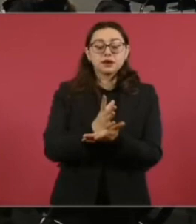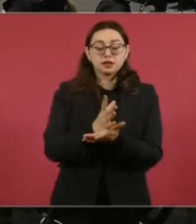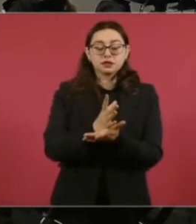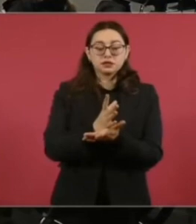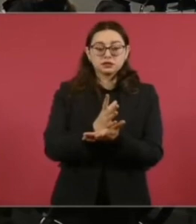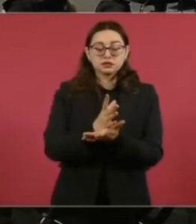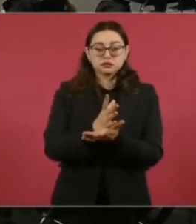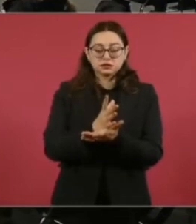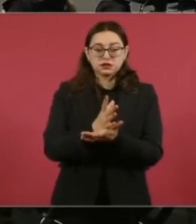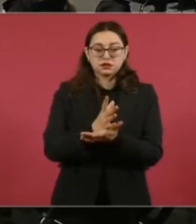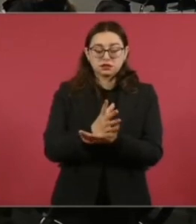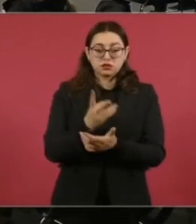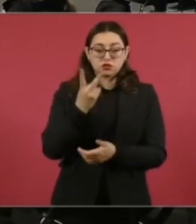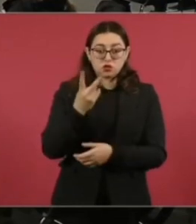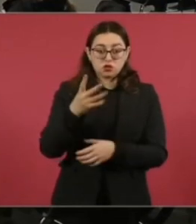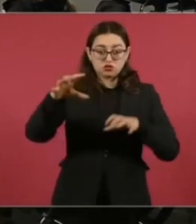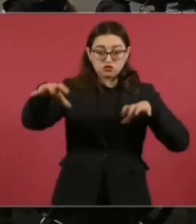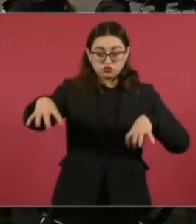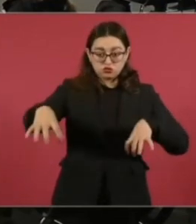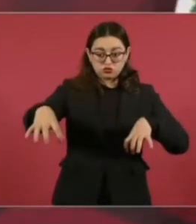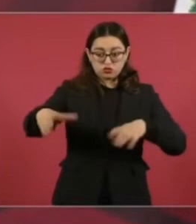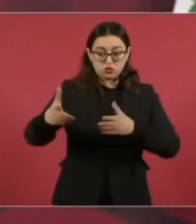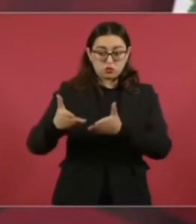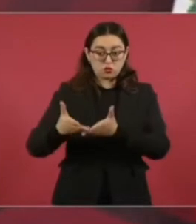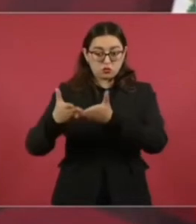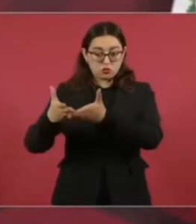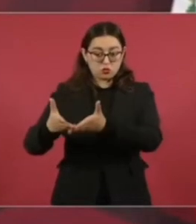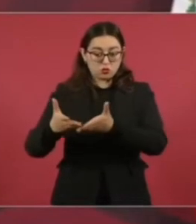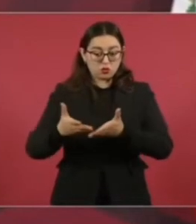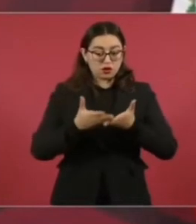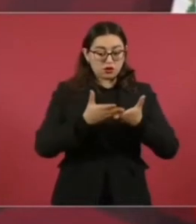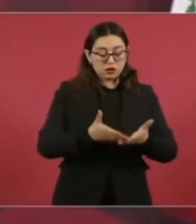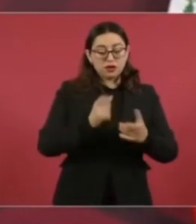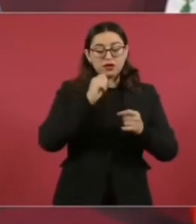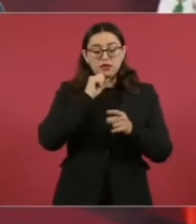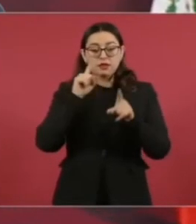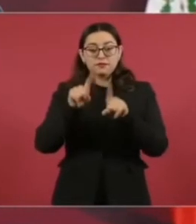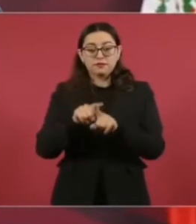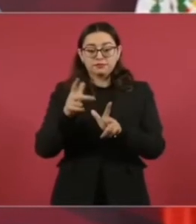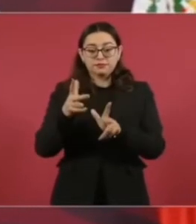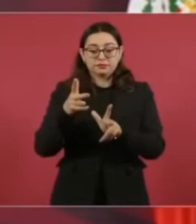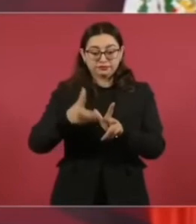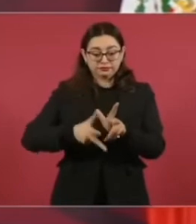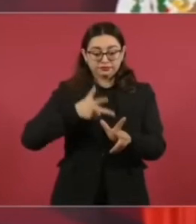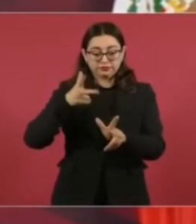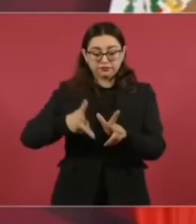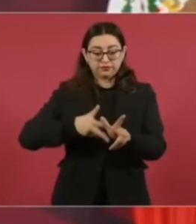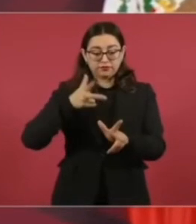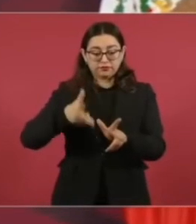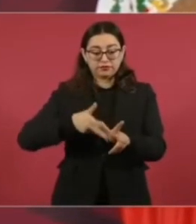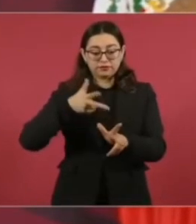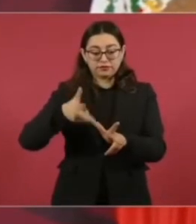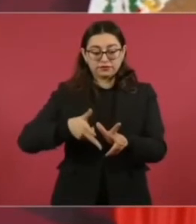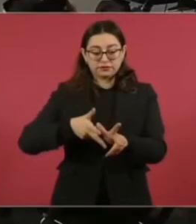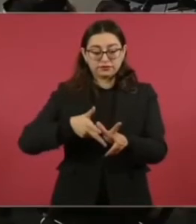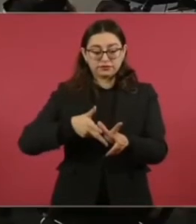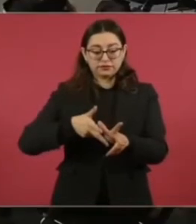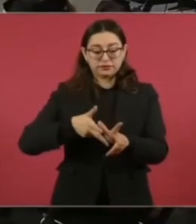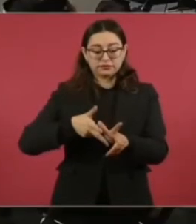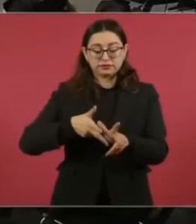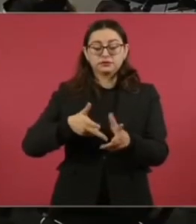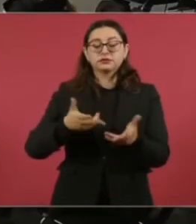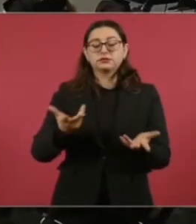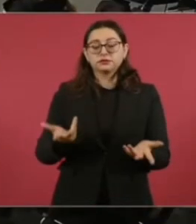manejen los dos puertos, el ferrocarril, desde luego, también público,